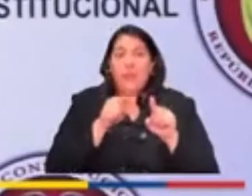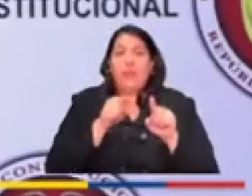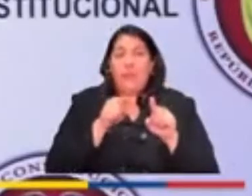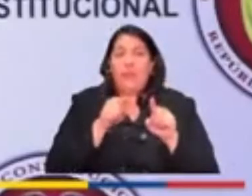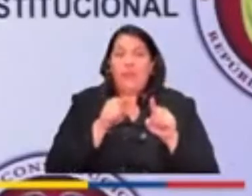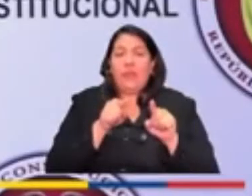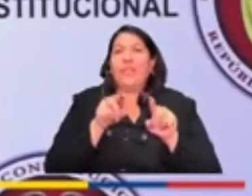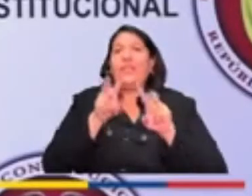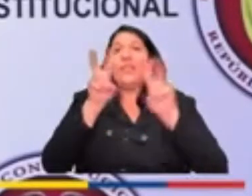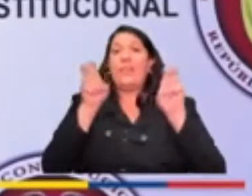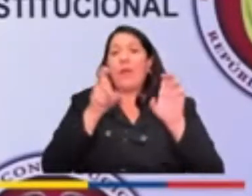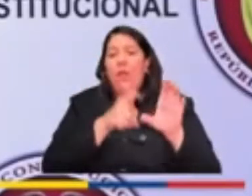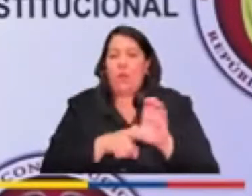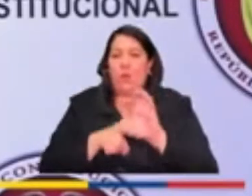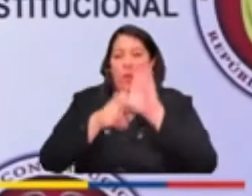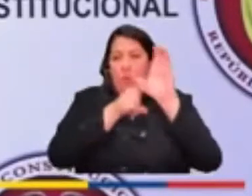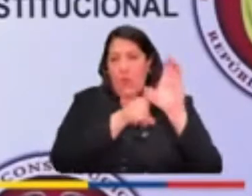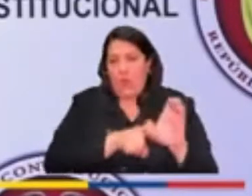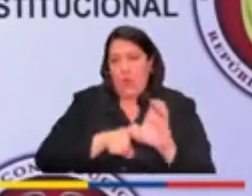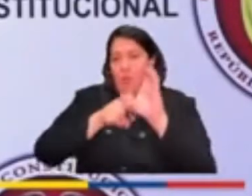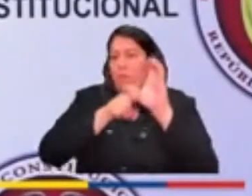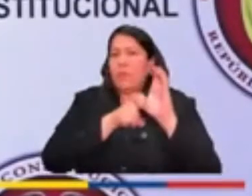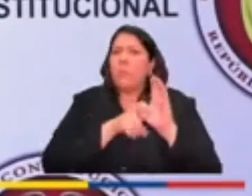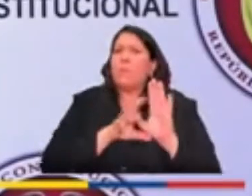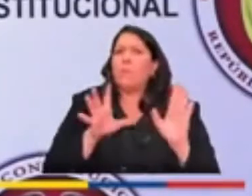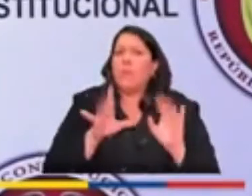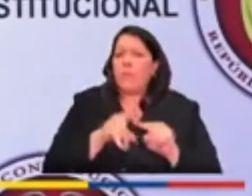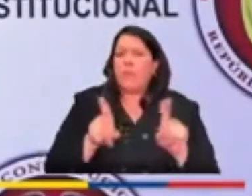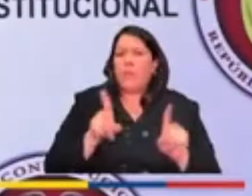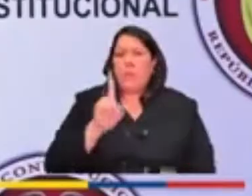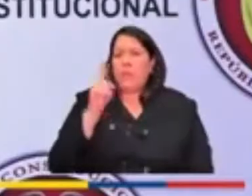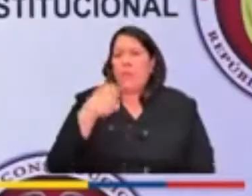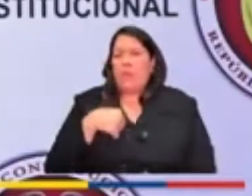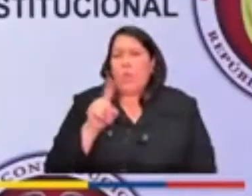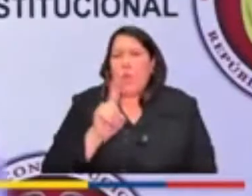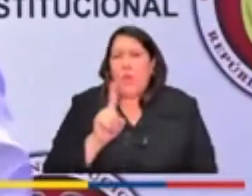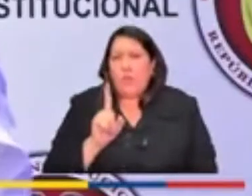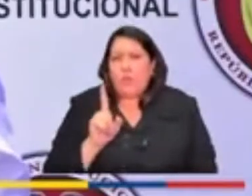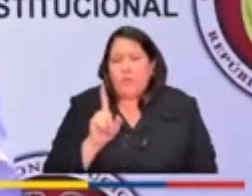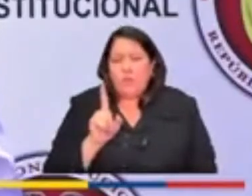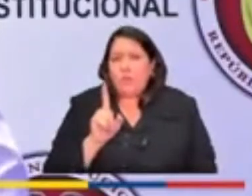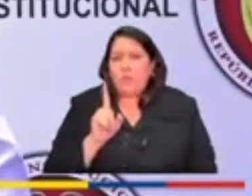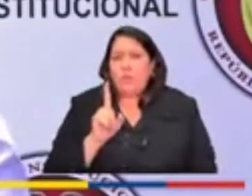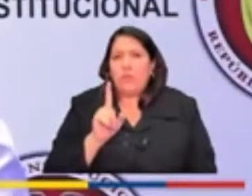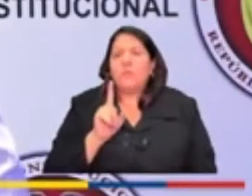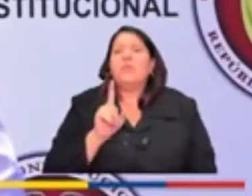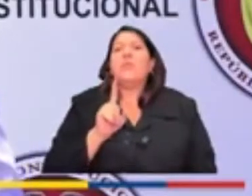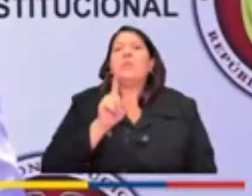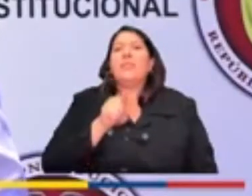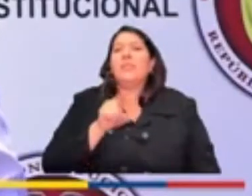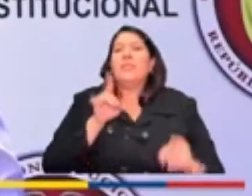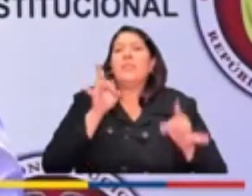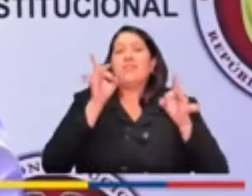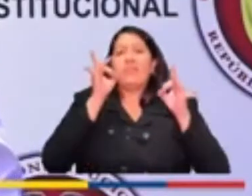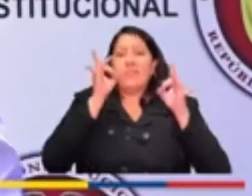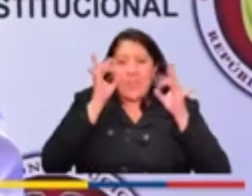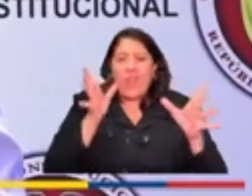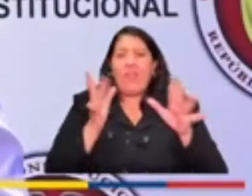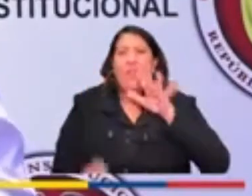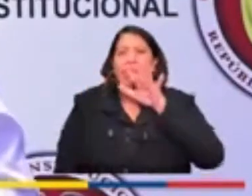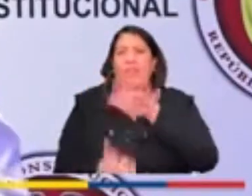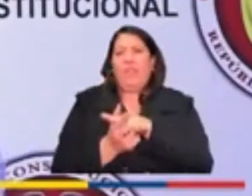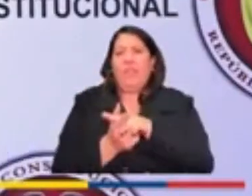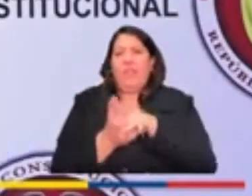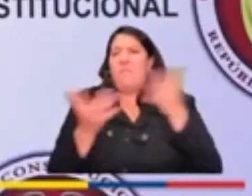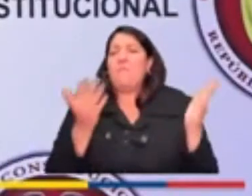el caso de La Guajira no es diferente. Incluso se agrava por la situación en que están.